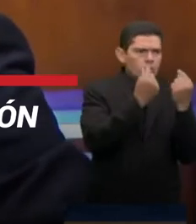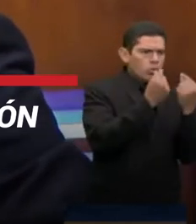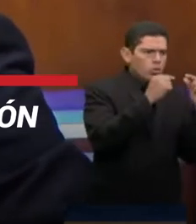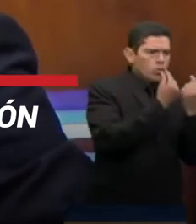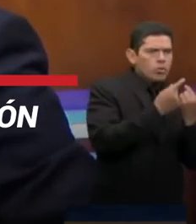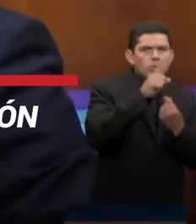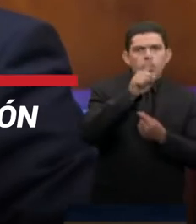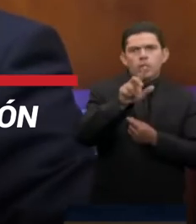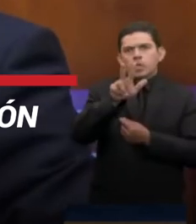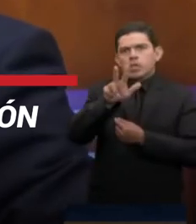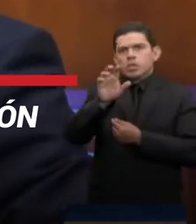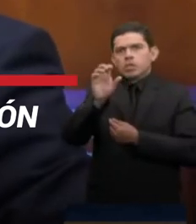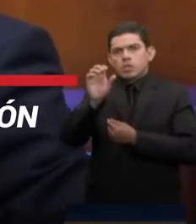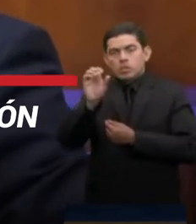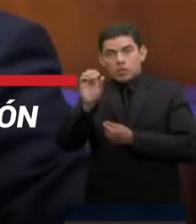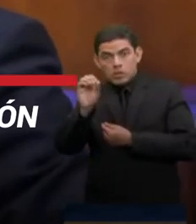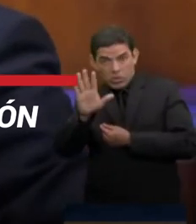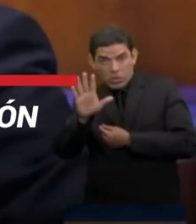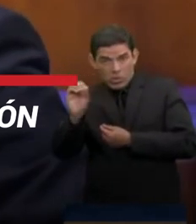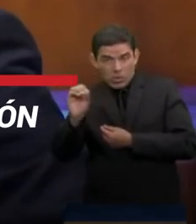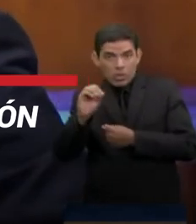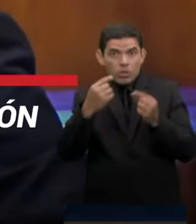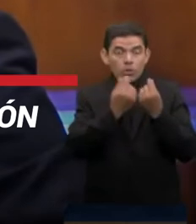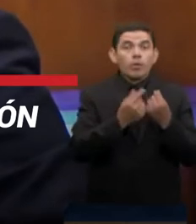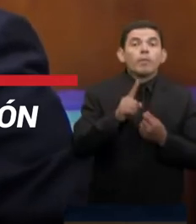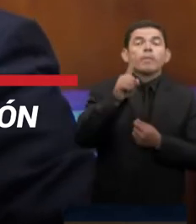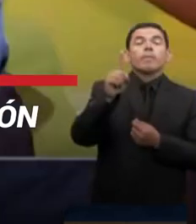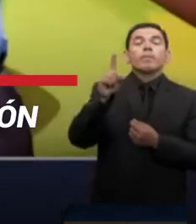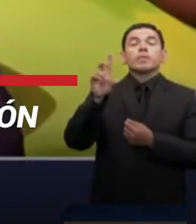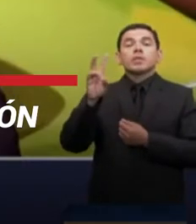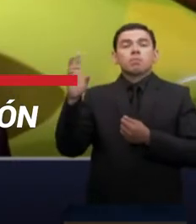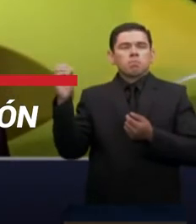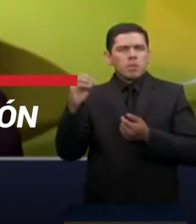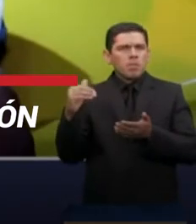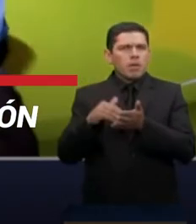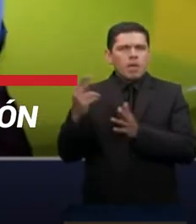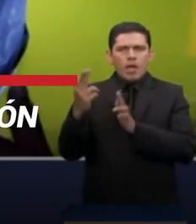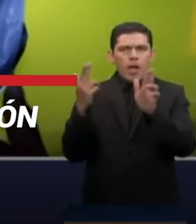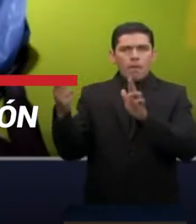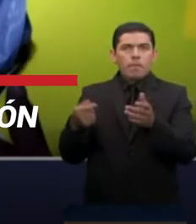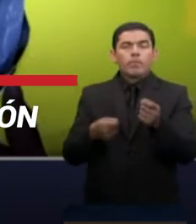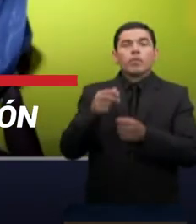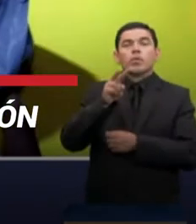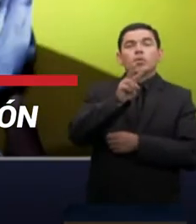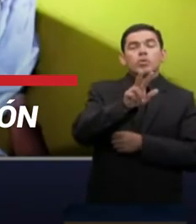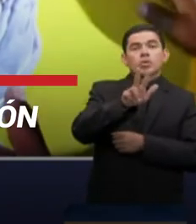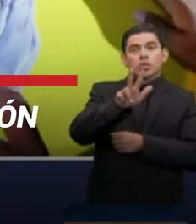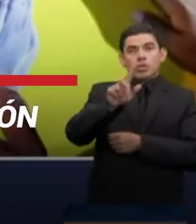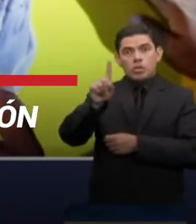1.350 bandas. Se incautaron más de 7.500 armas y